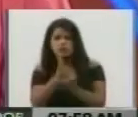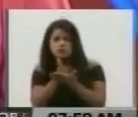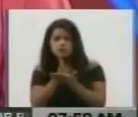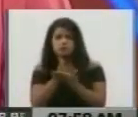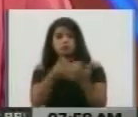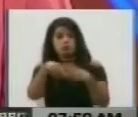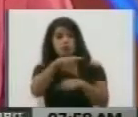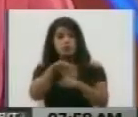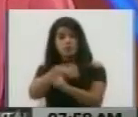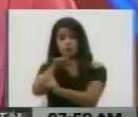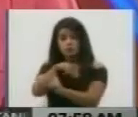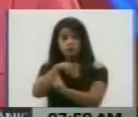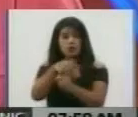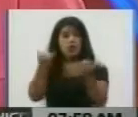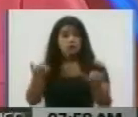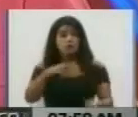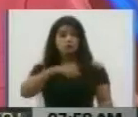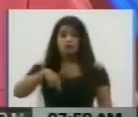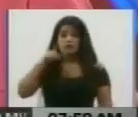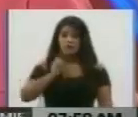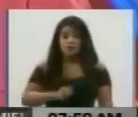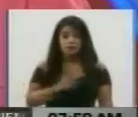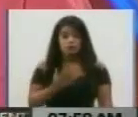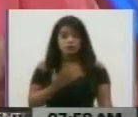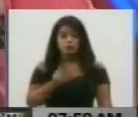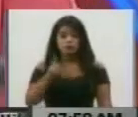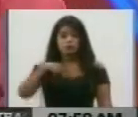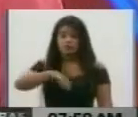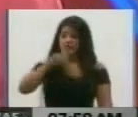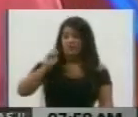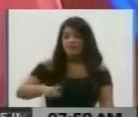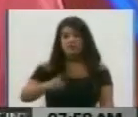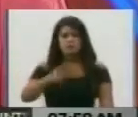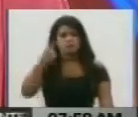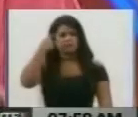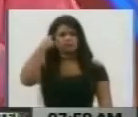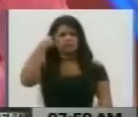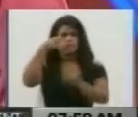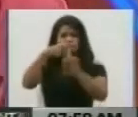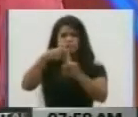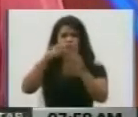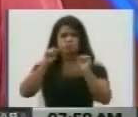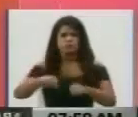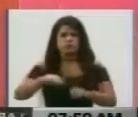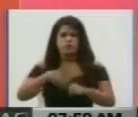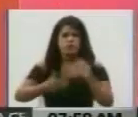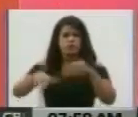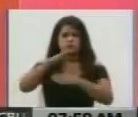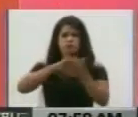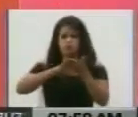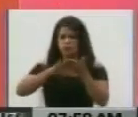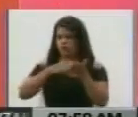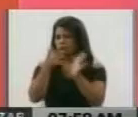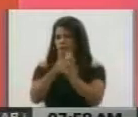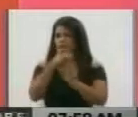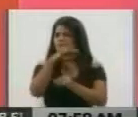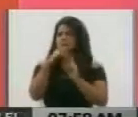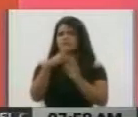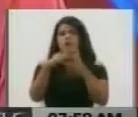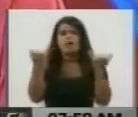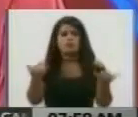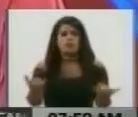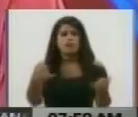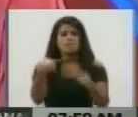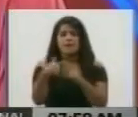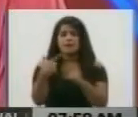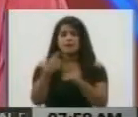ponernos en una línea positiva para superar las dificultades que hemos tenido y que nos han